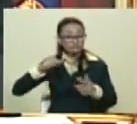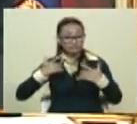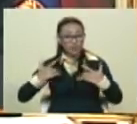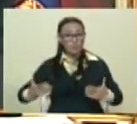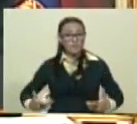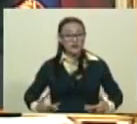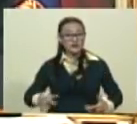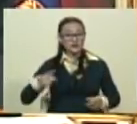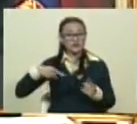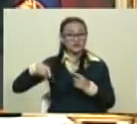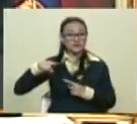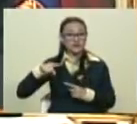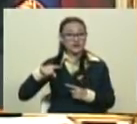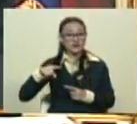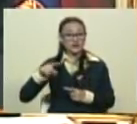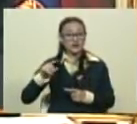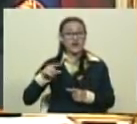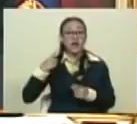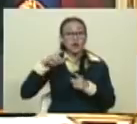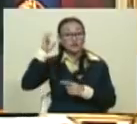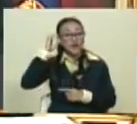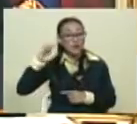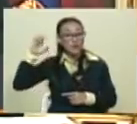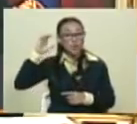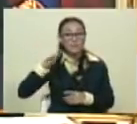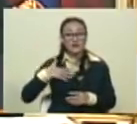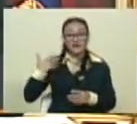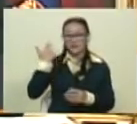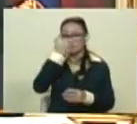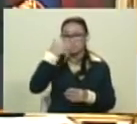Europa poscolonial con visiones imperiales.